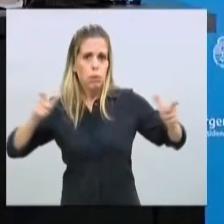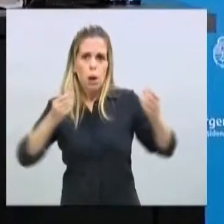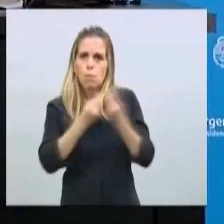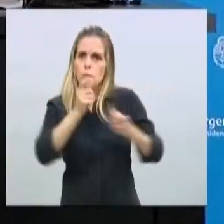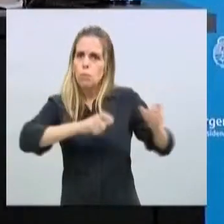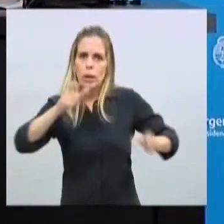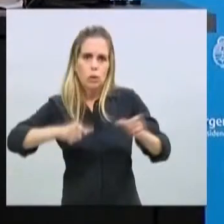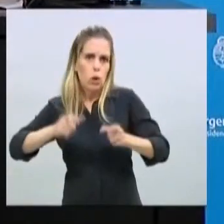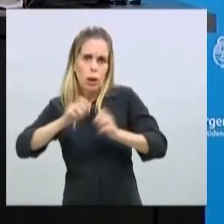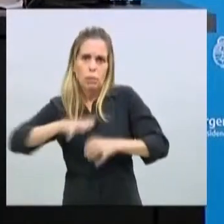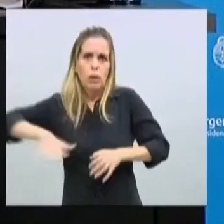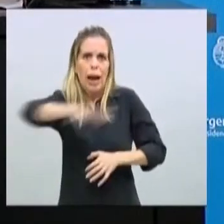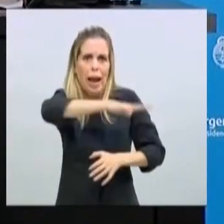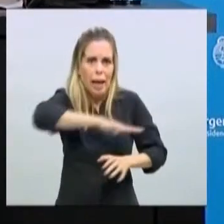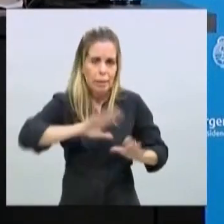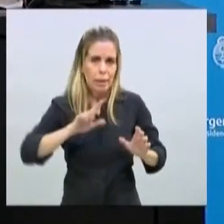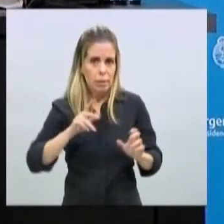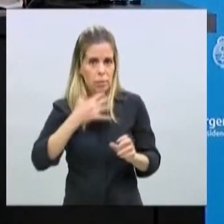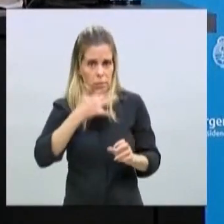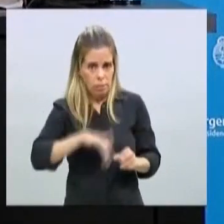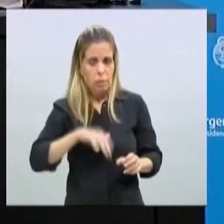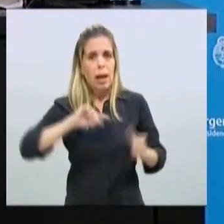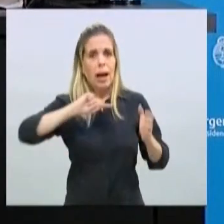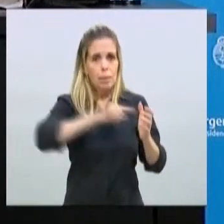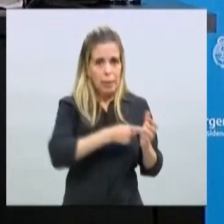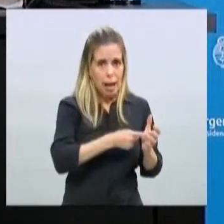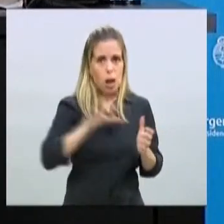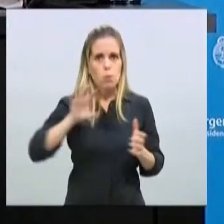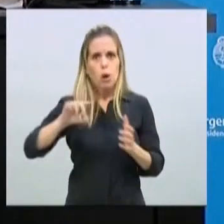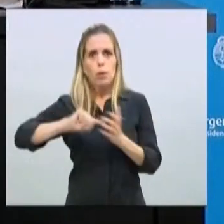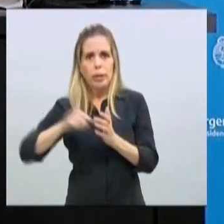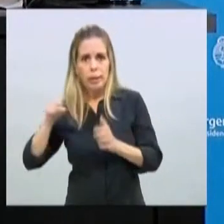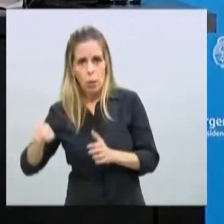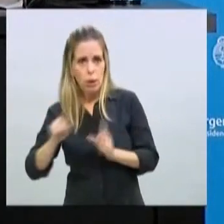En Ciudad de Buenos Aires, en el área metropolitana de Buenos Aires,